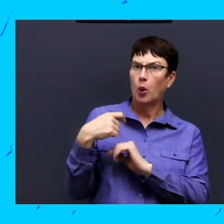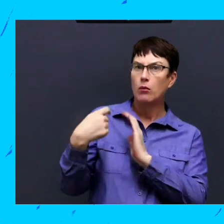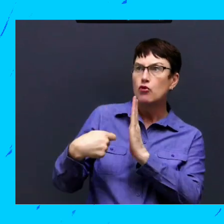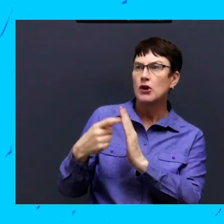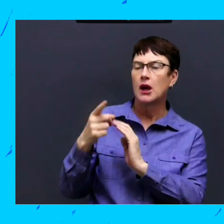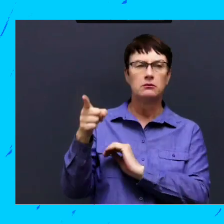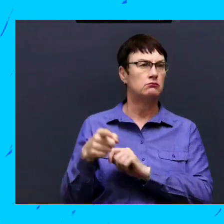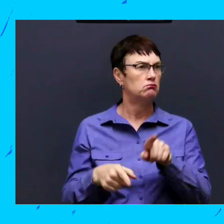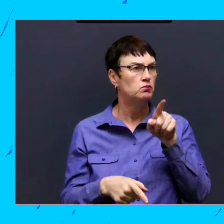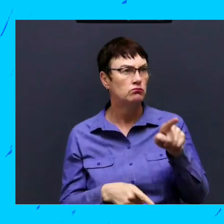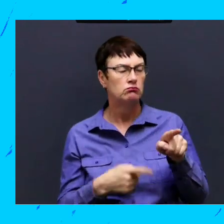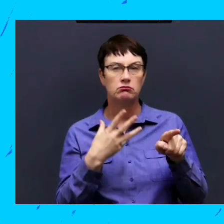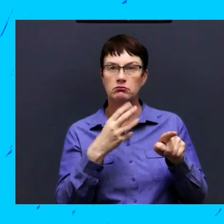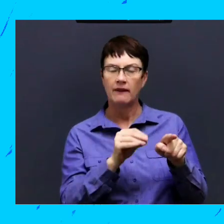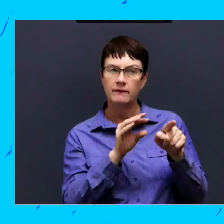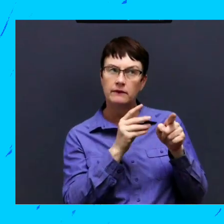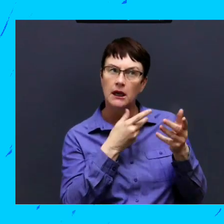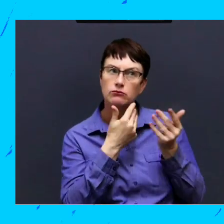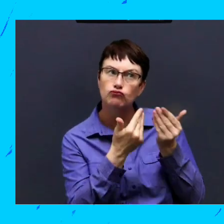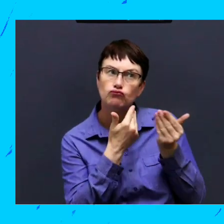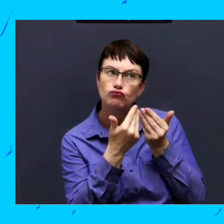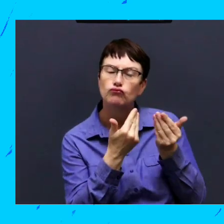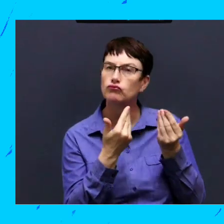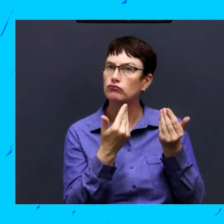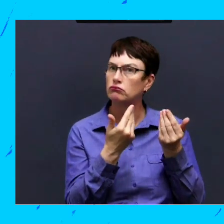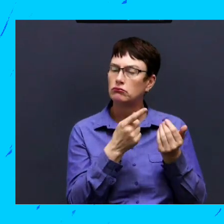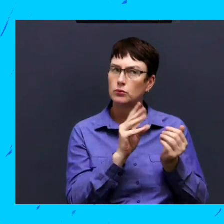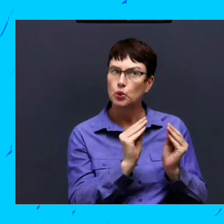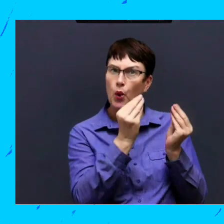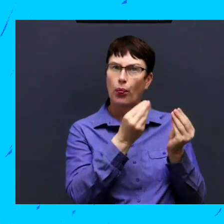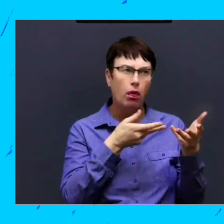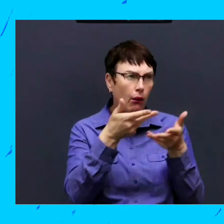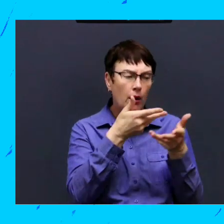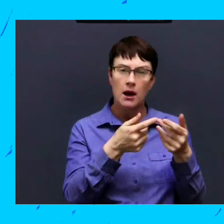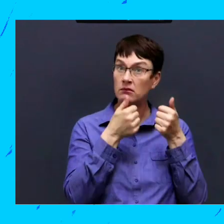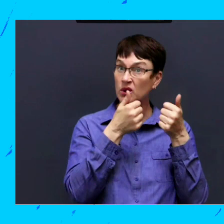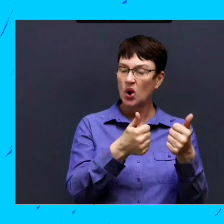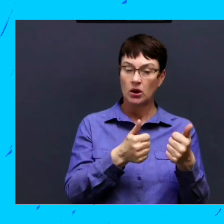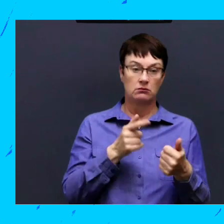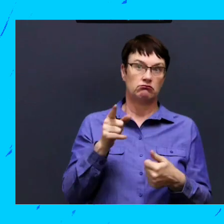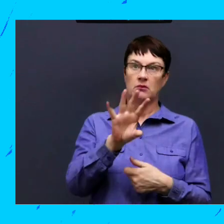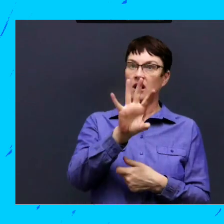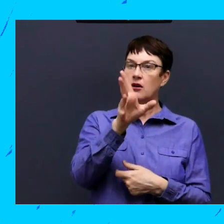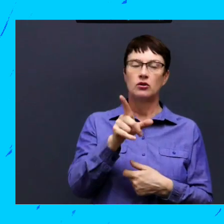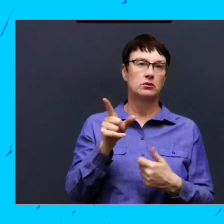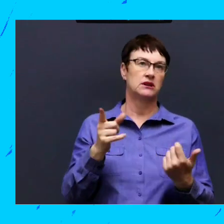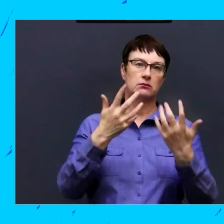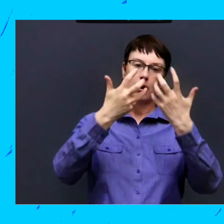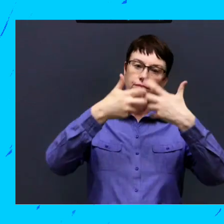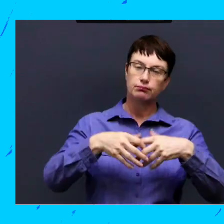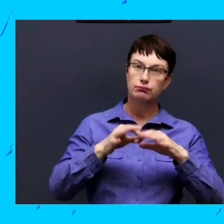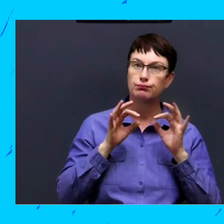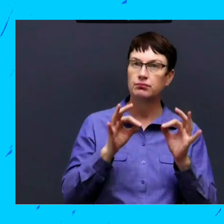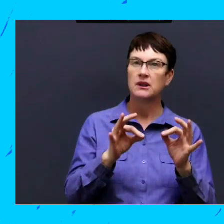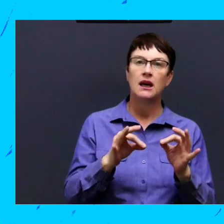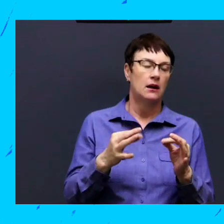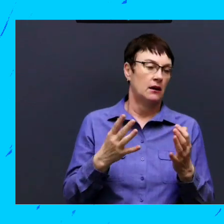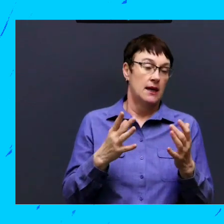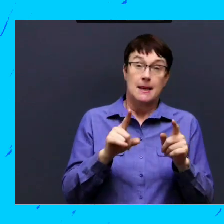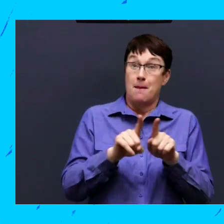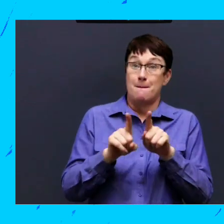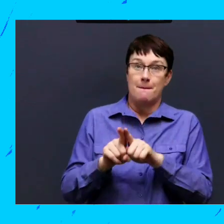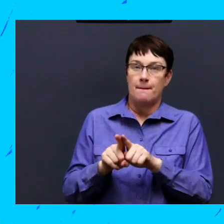participación muy útil, por ejemplo, mecanismos de coordinación entre países,